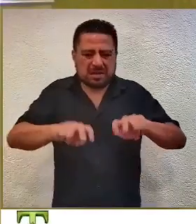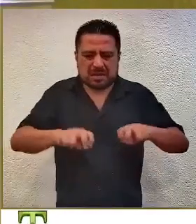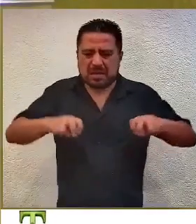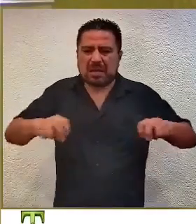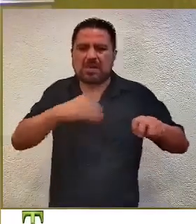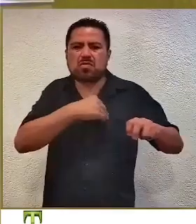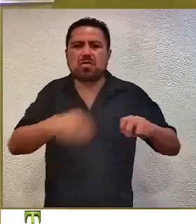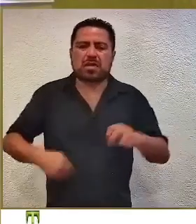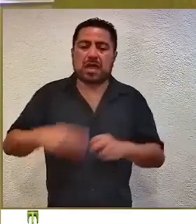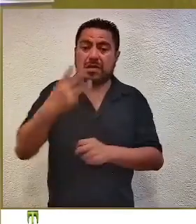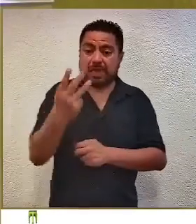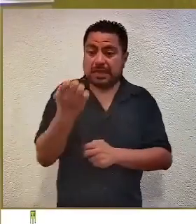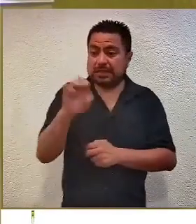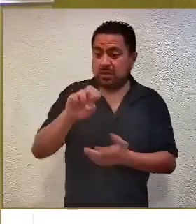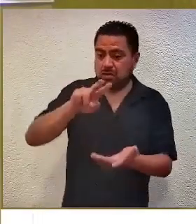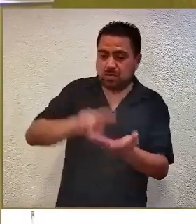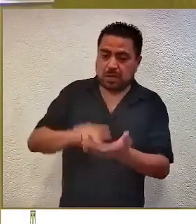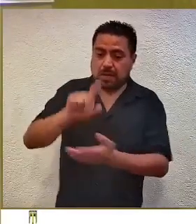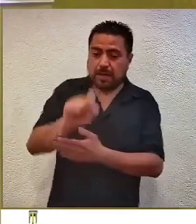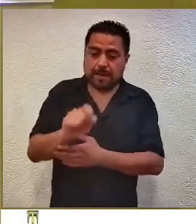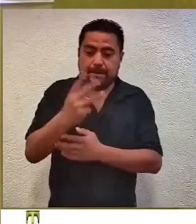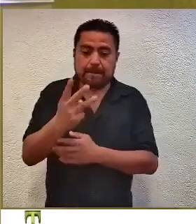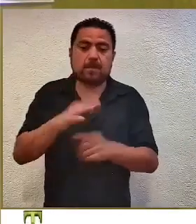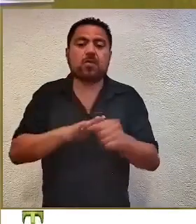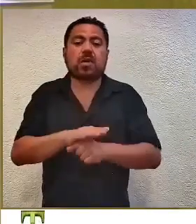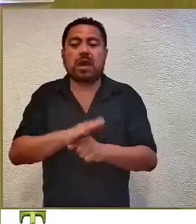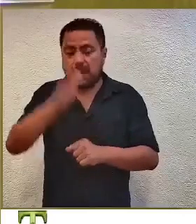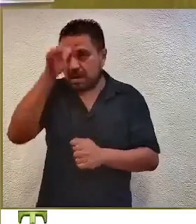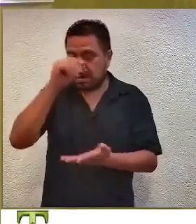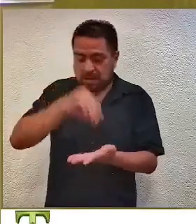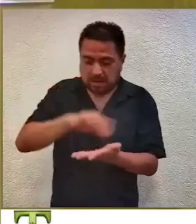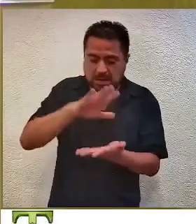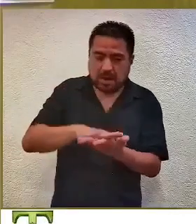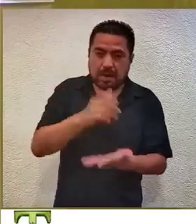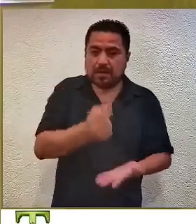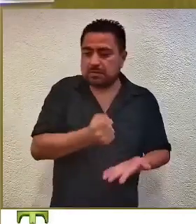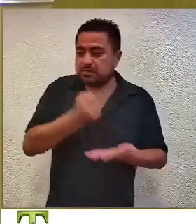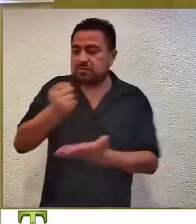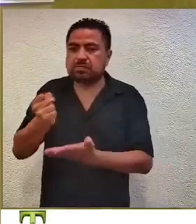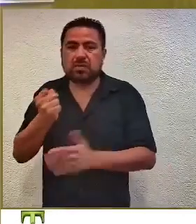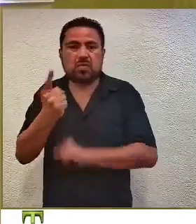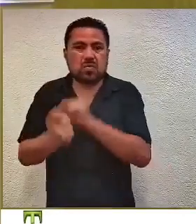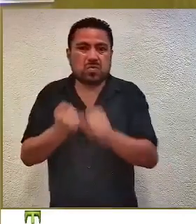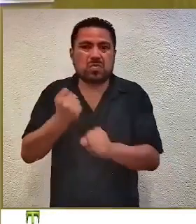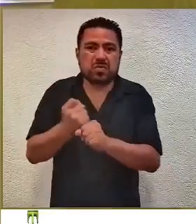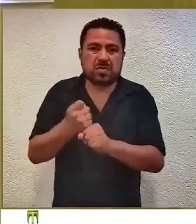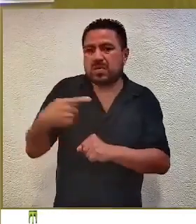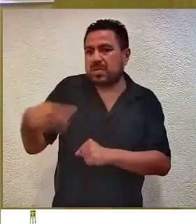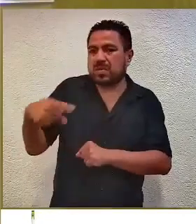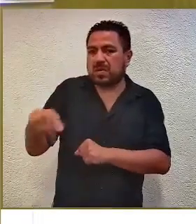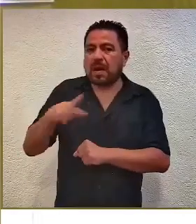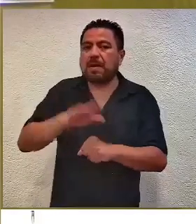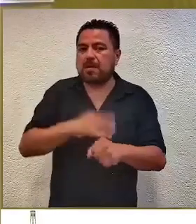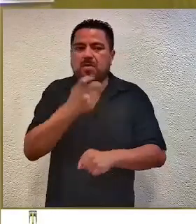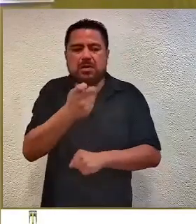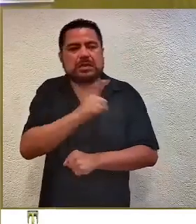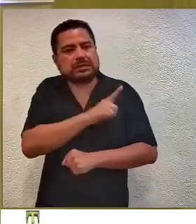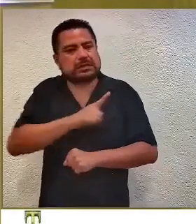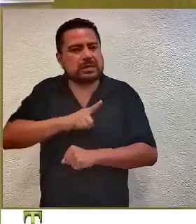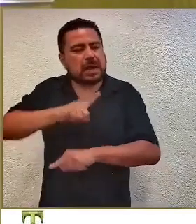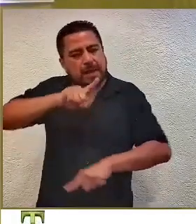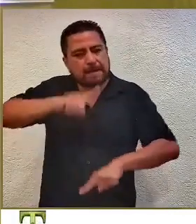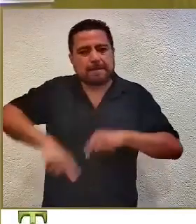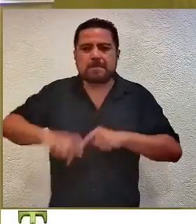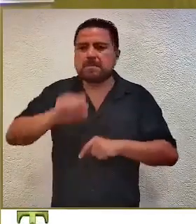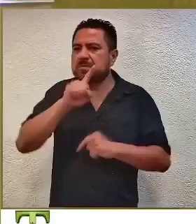3 de enero del 2023, en la cual se aprobó el presupuesto de egresos de dicha anualidad y que por lo tanto solicitan que se anule el mismo